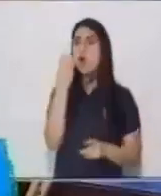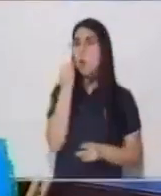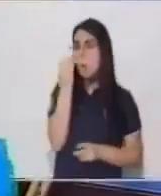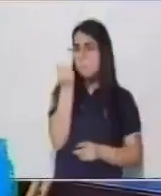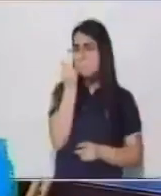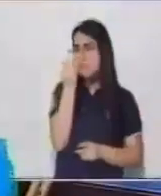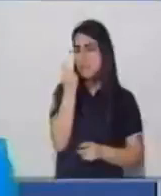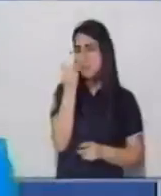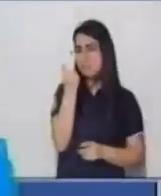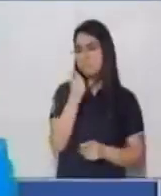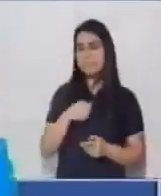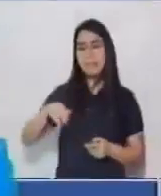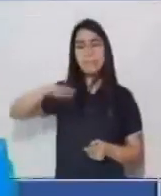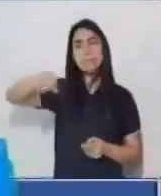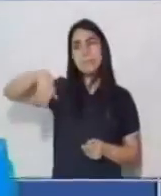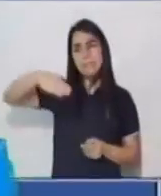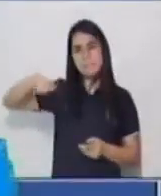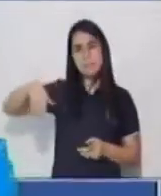Número 2.